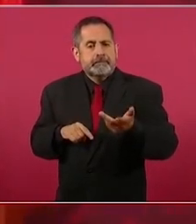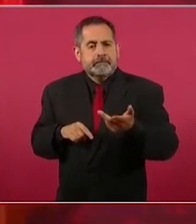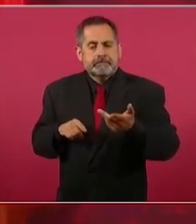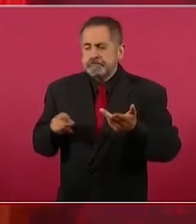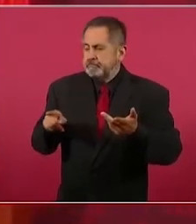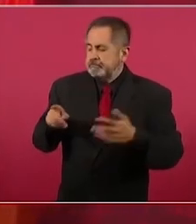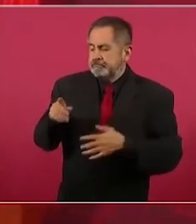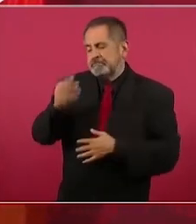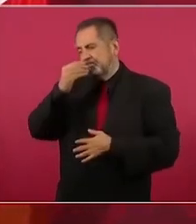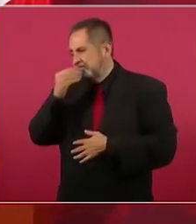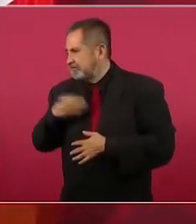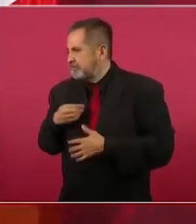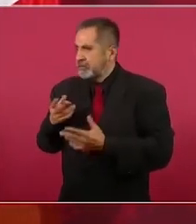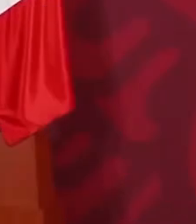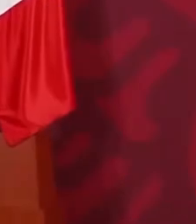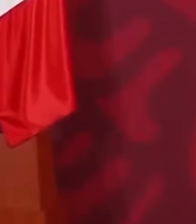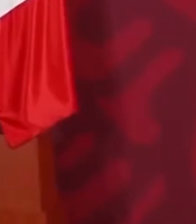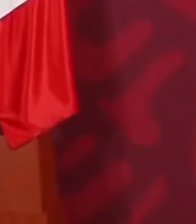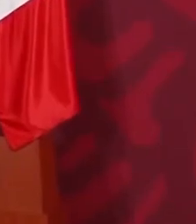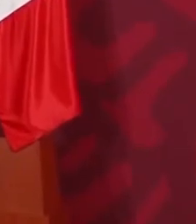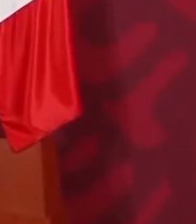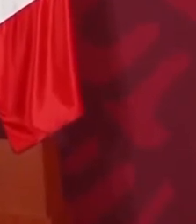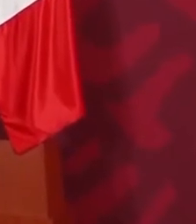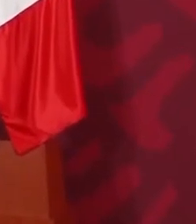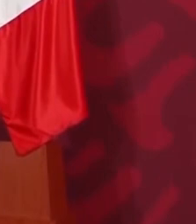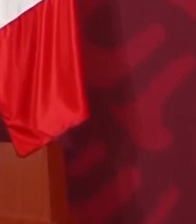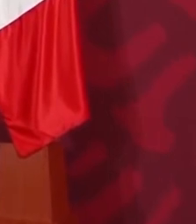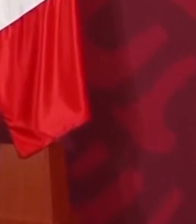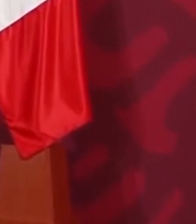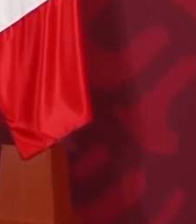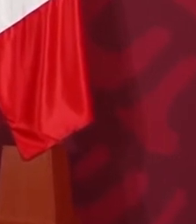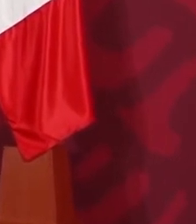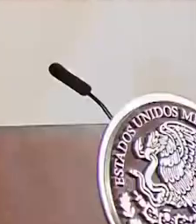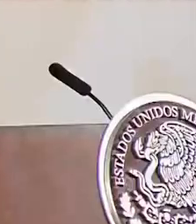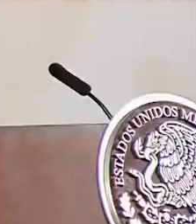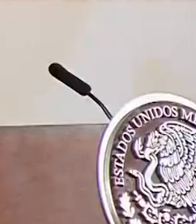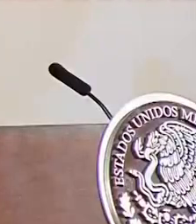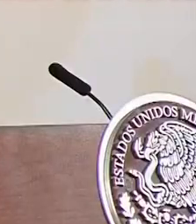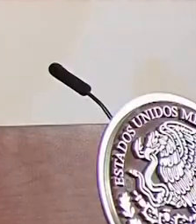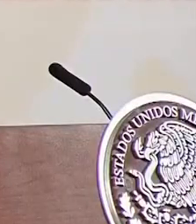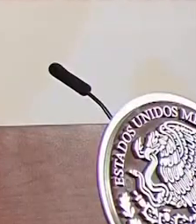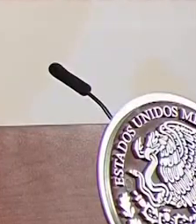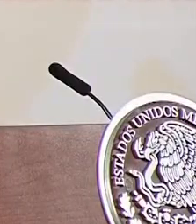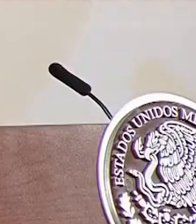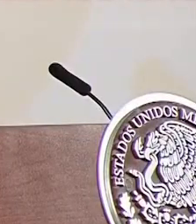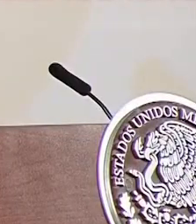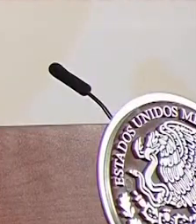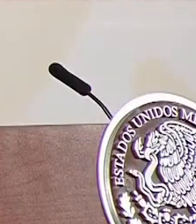forzosa. Nosotros queremos que la migración sea opcional